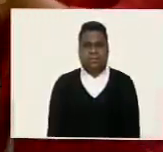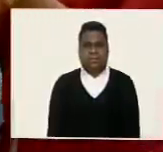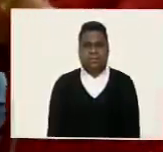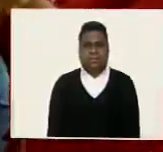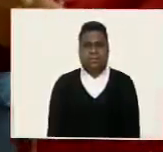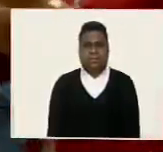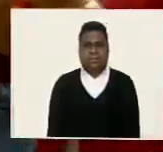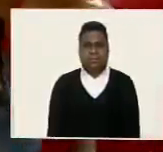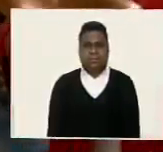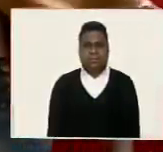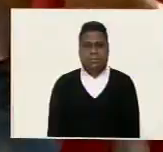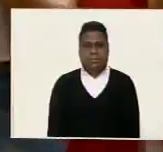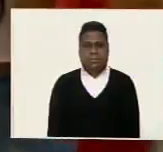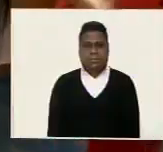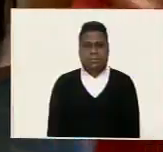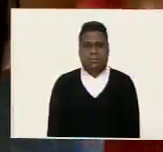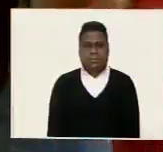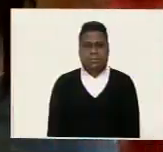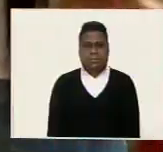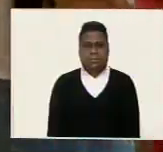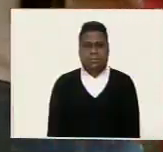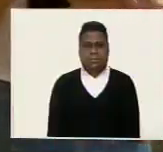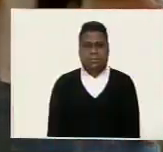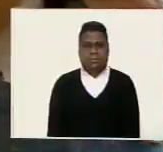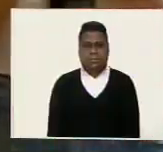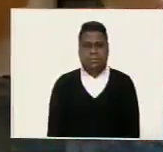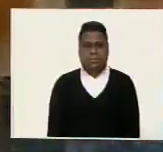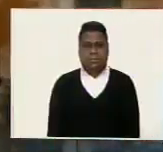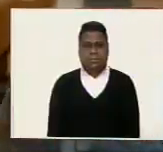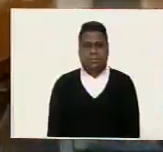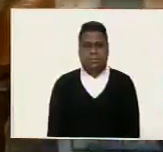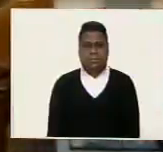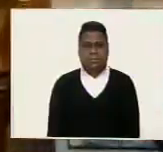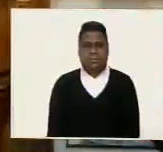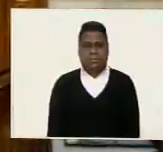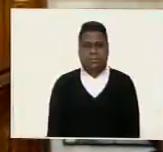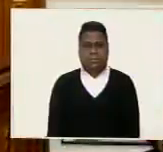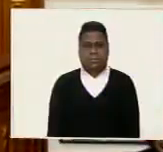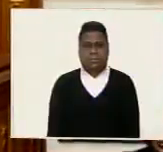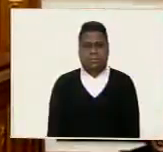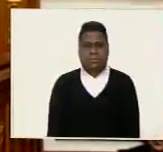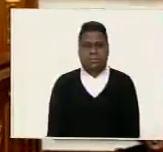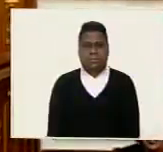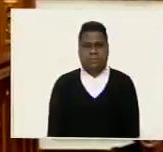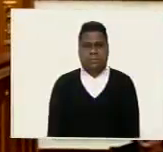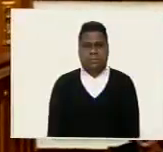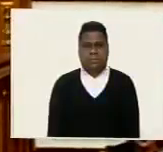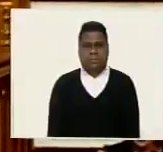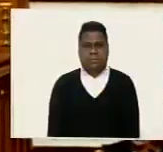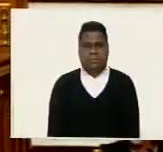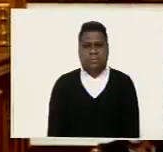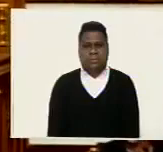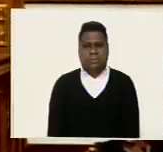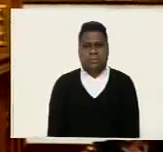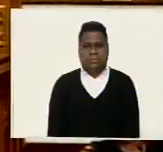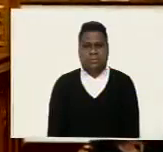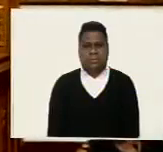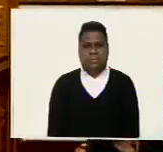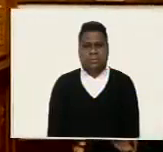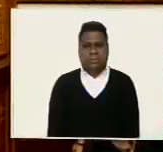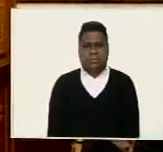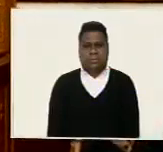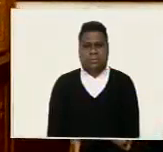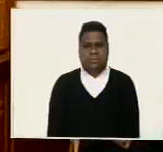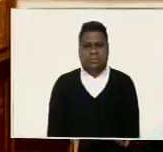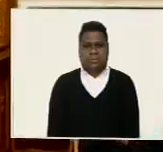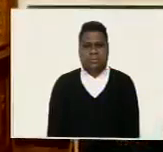Unión Europea que ejerce nuevas sanciones contra funcionarios venezolanos. Destacábamos que el gobierno de nuestro país rechazó estas